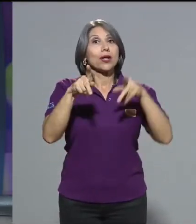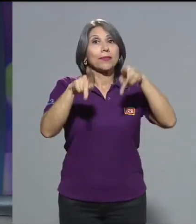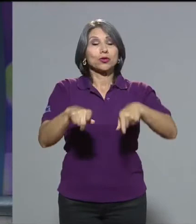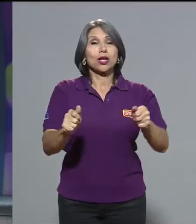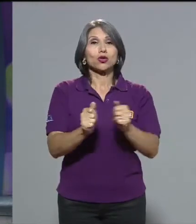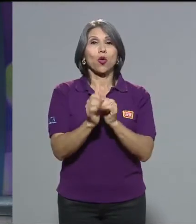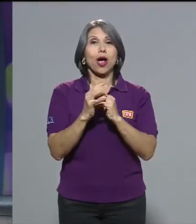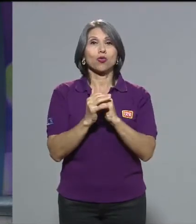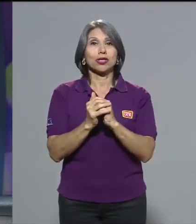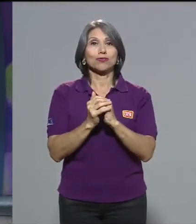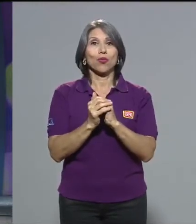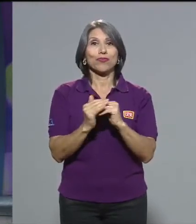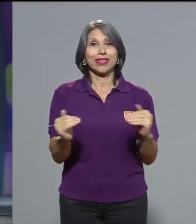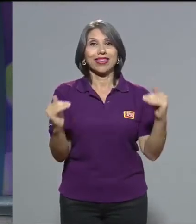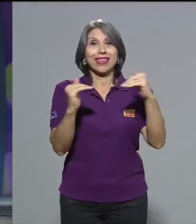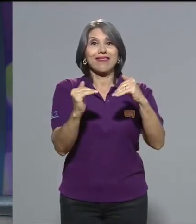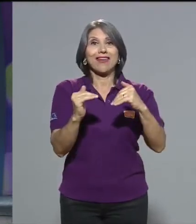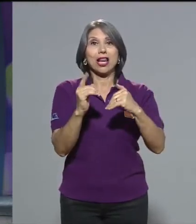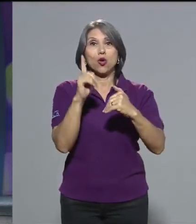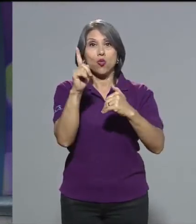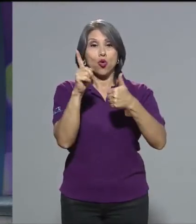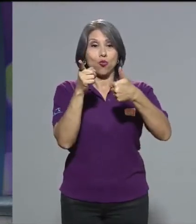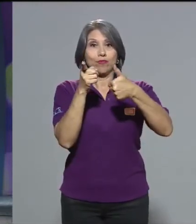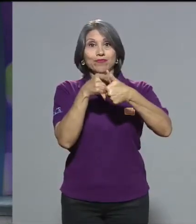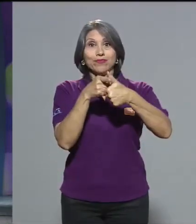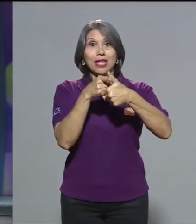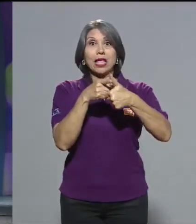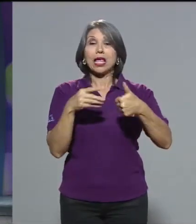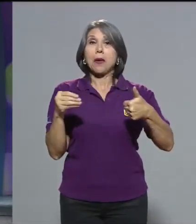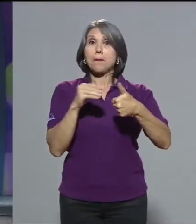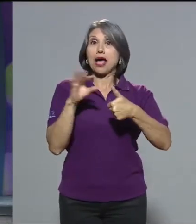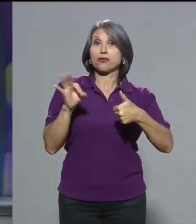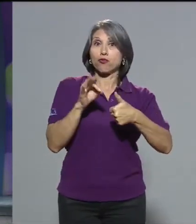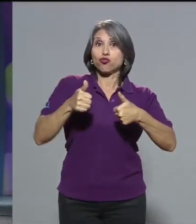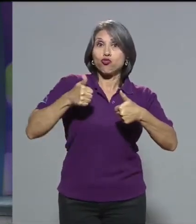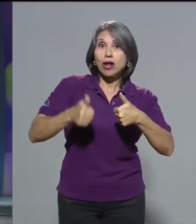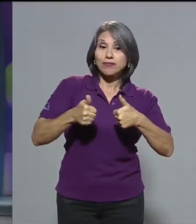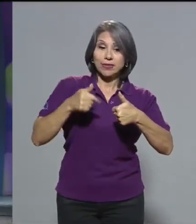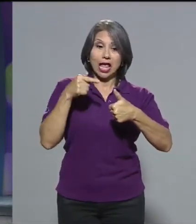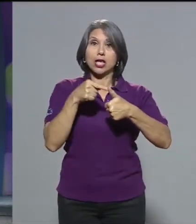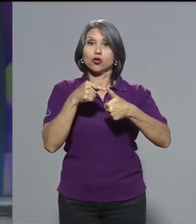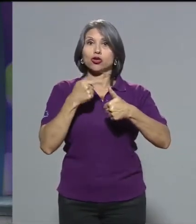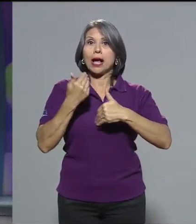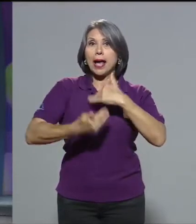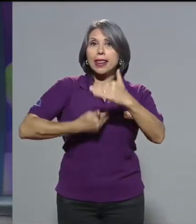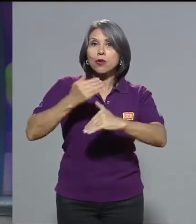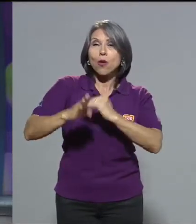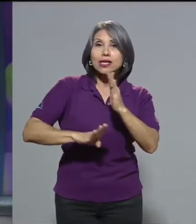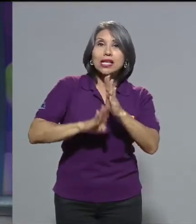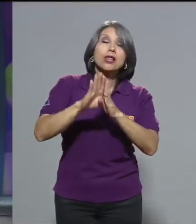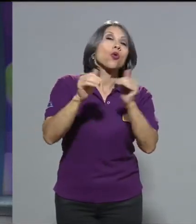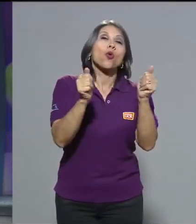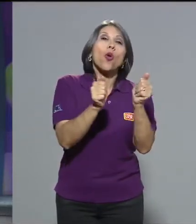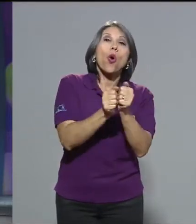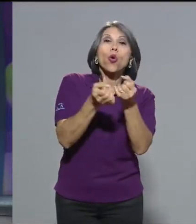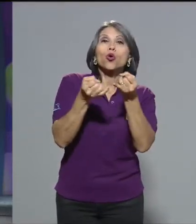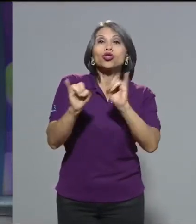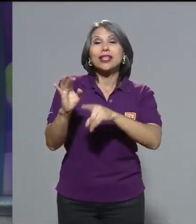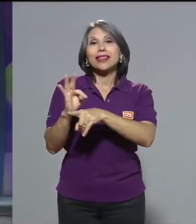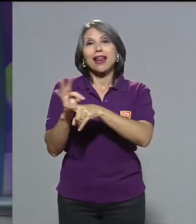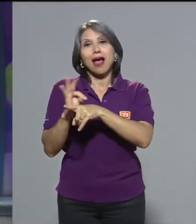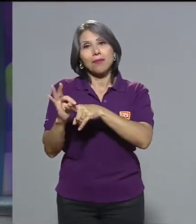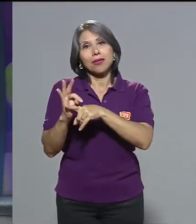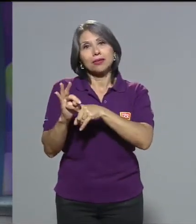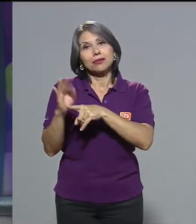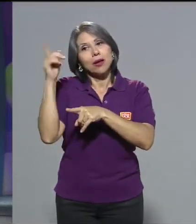alto funcionamiento, han ido avanzando con o sin terapias, ¿verdad? Por supuesto que cada día van a estar mejor porque las terapias son